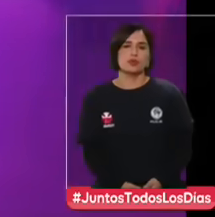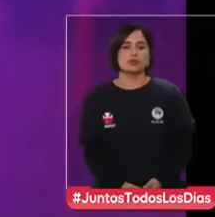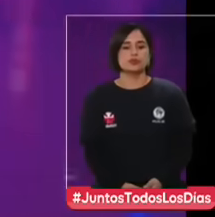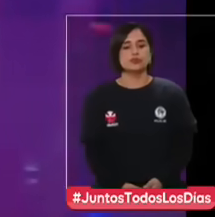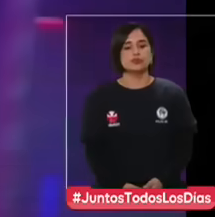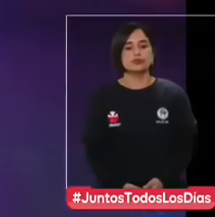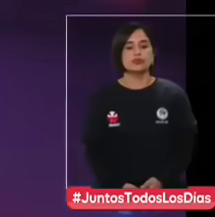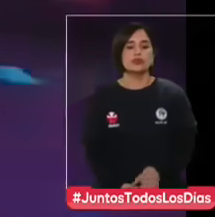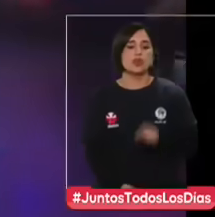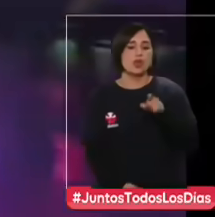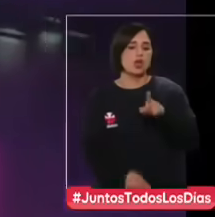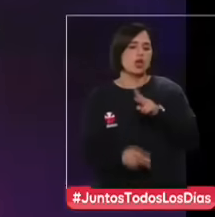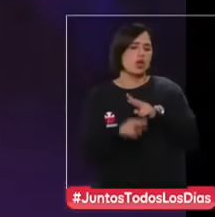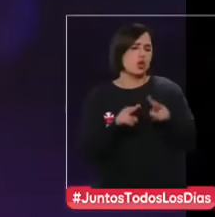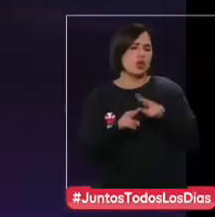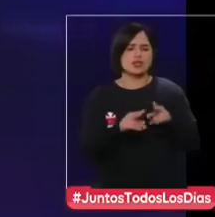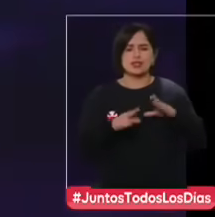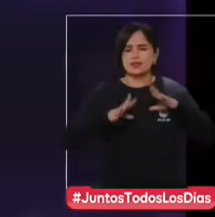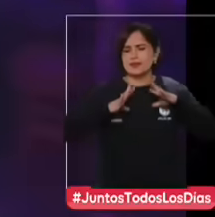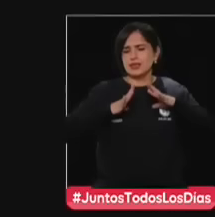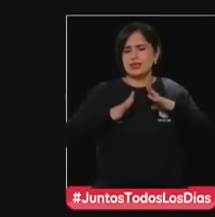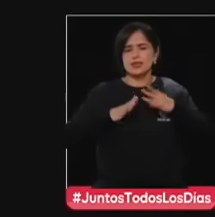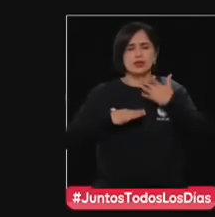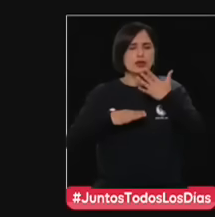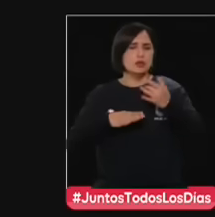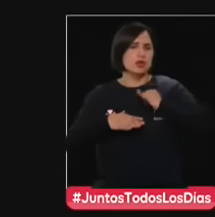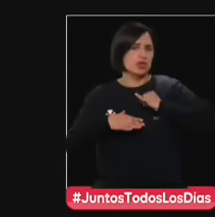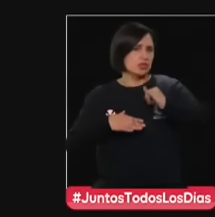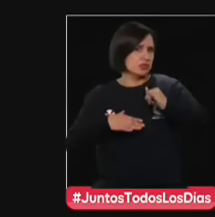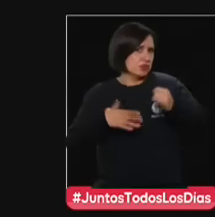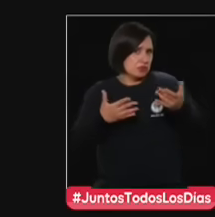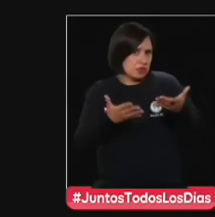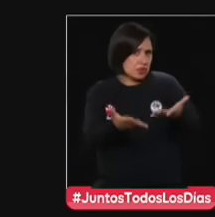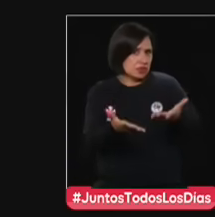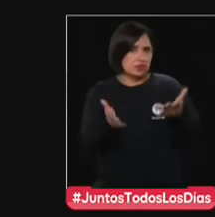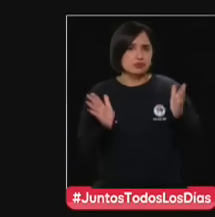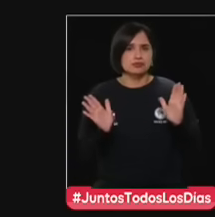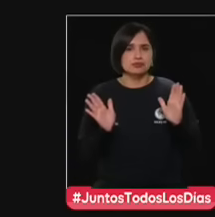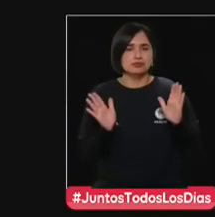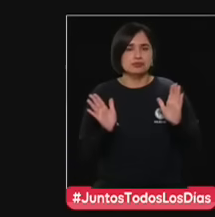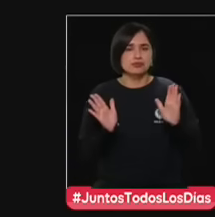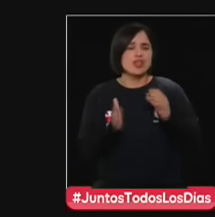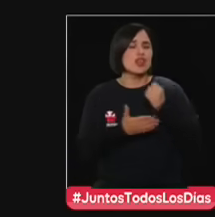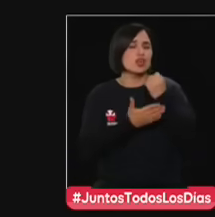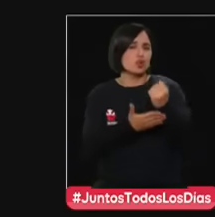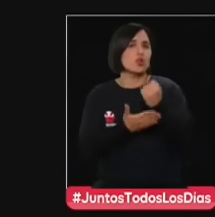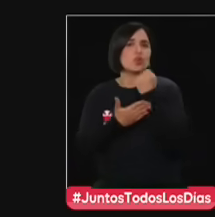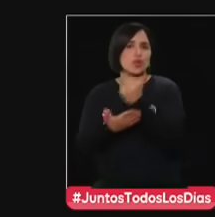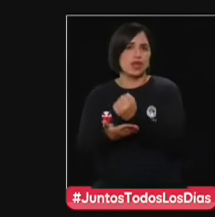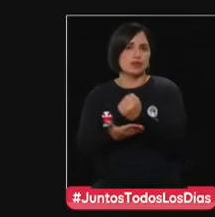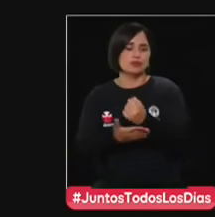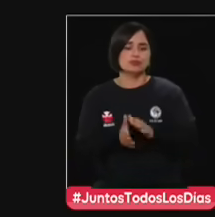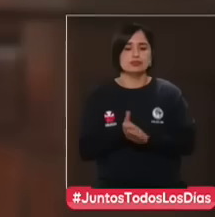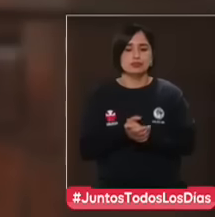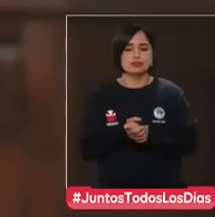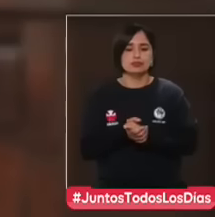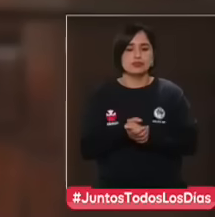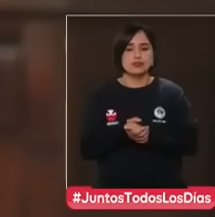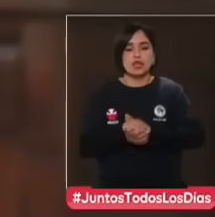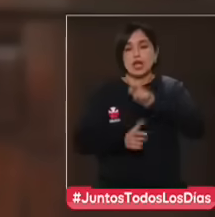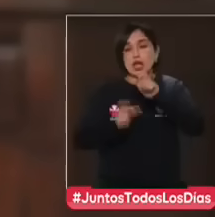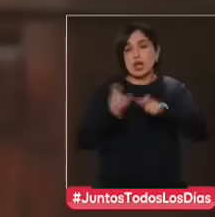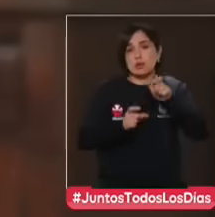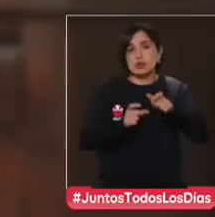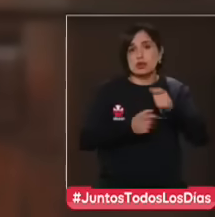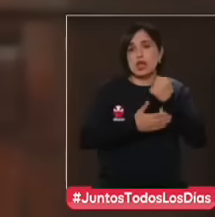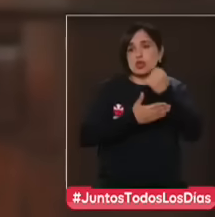Y él lo hace encantado y feliz. Porque siempre hemos sido así, bien de ayudar. Siempre he dicho así, la gente ayuda a